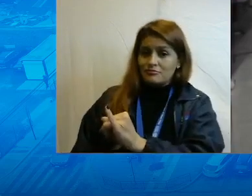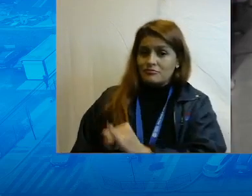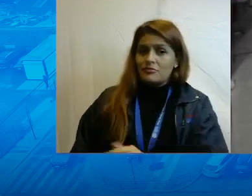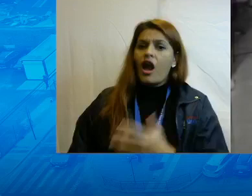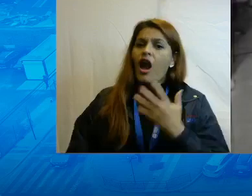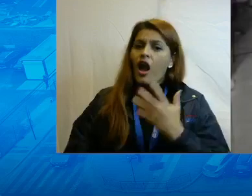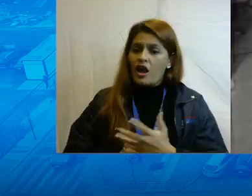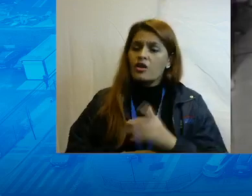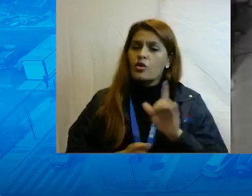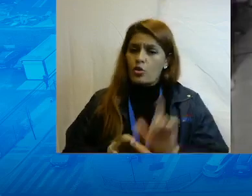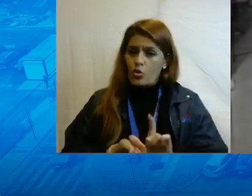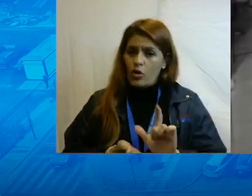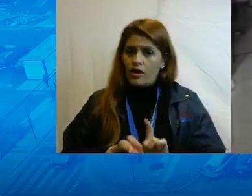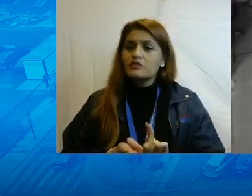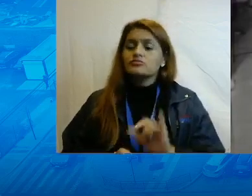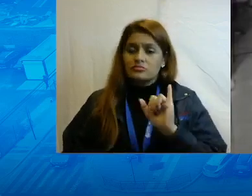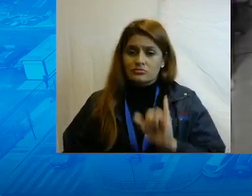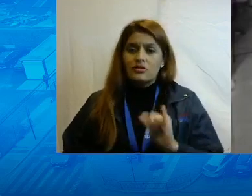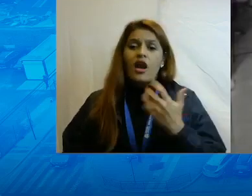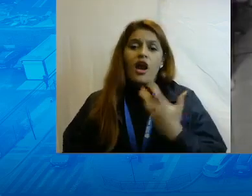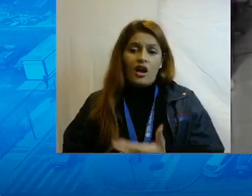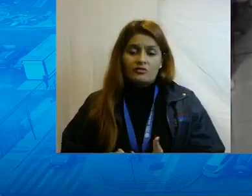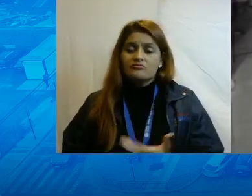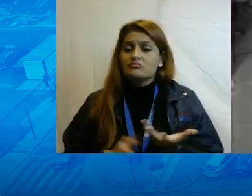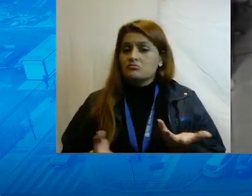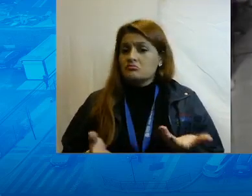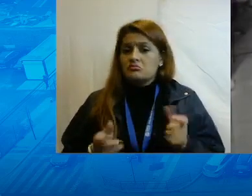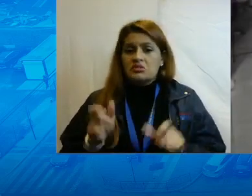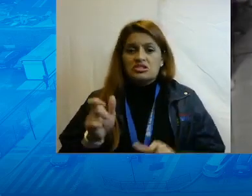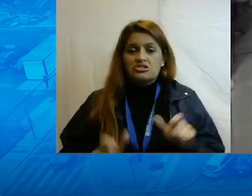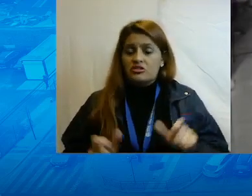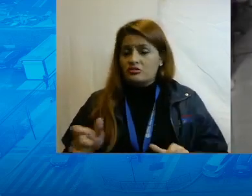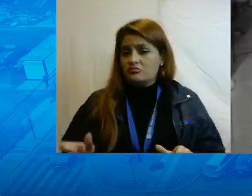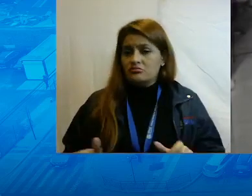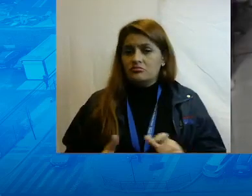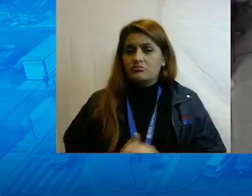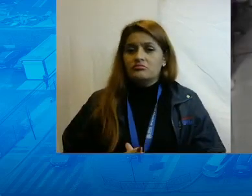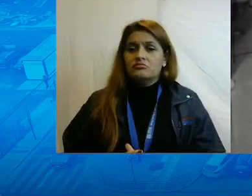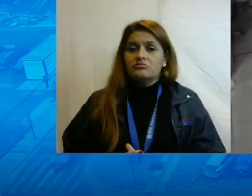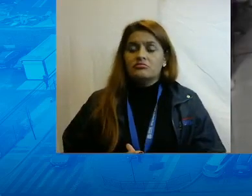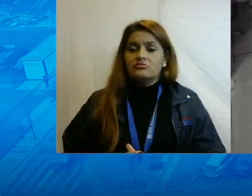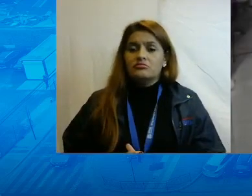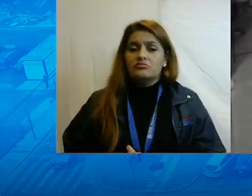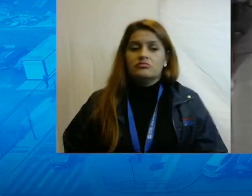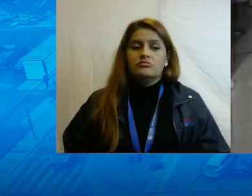exactamente algunos en este momento, pero sí ha sucedido, por ejemplo, Francisco Huerche,